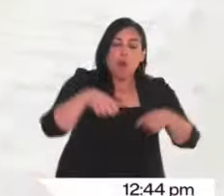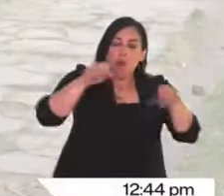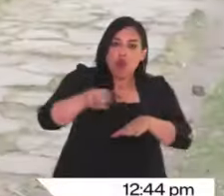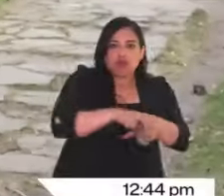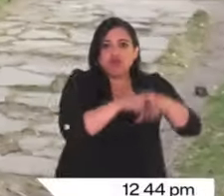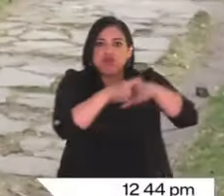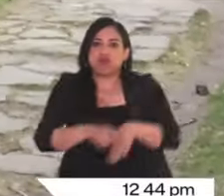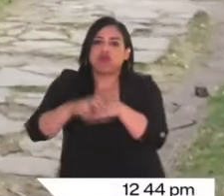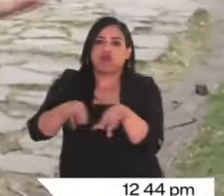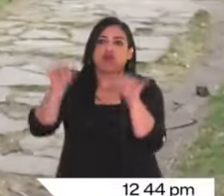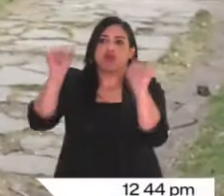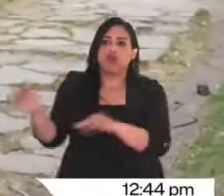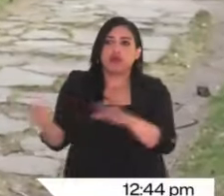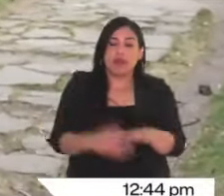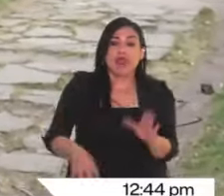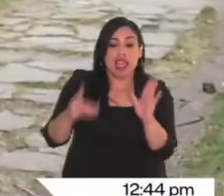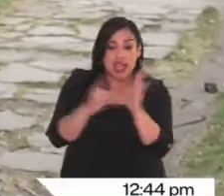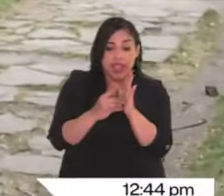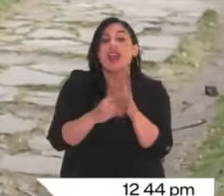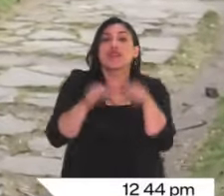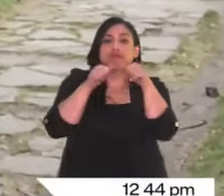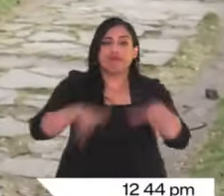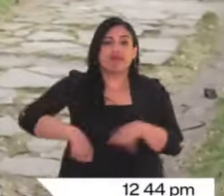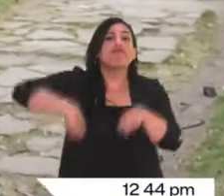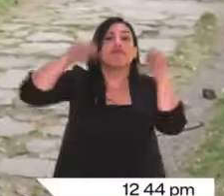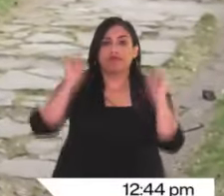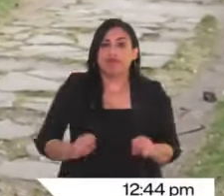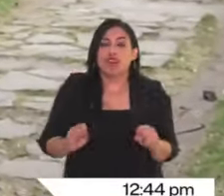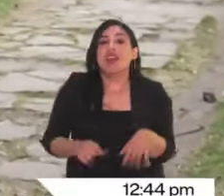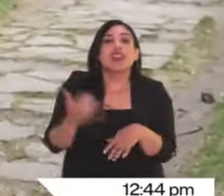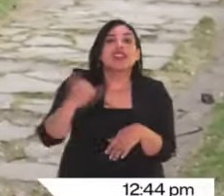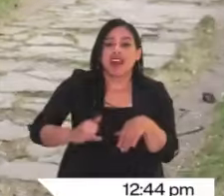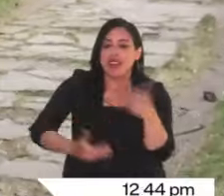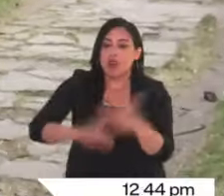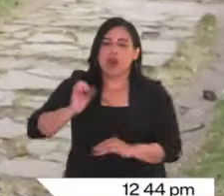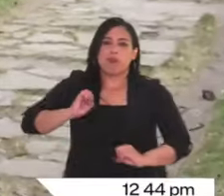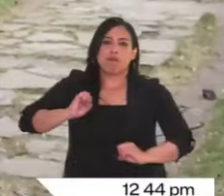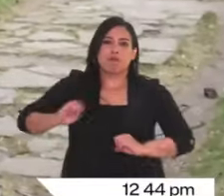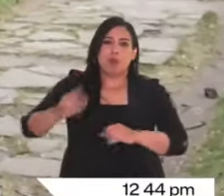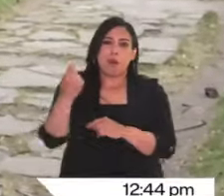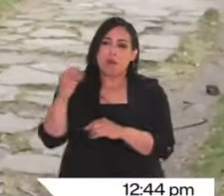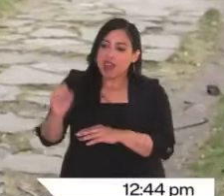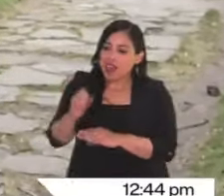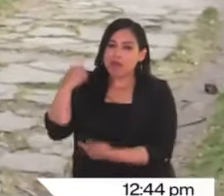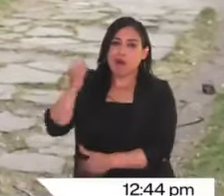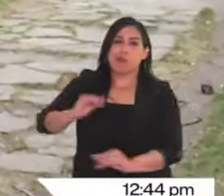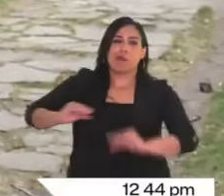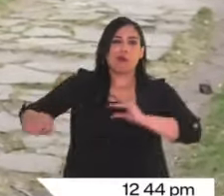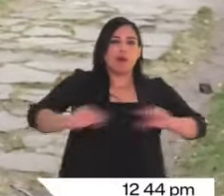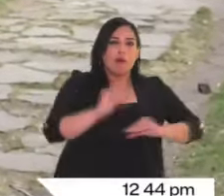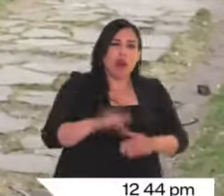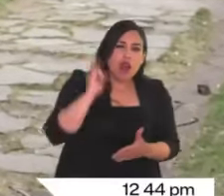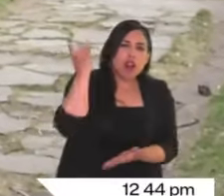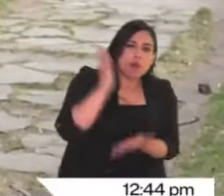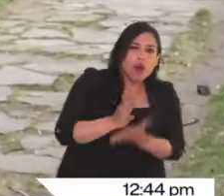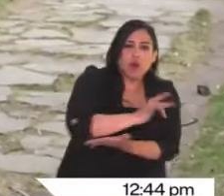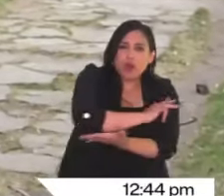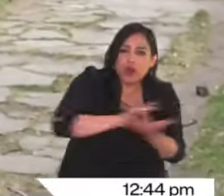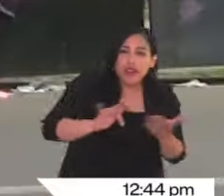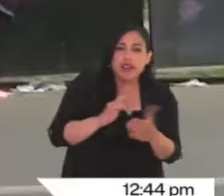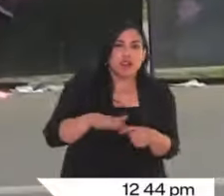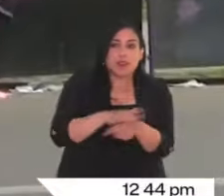territorio. Creamos a través de un decreto la posibilidad de hacer transferencias de ingreso mínimo garantizado para casos de emergencia o